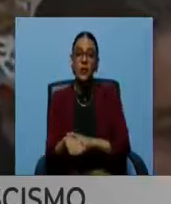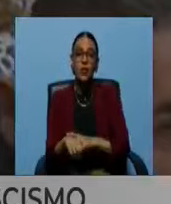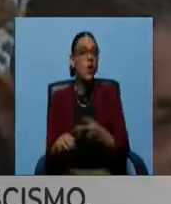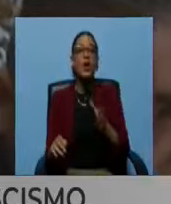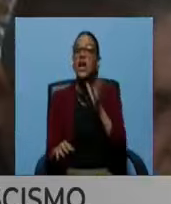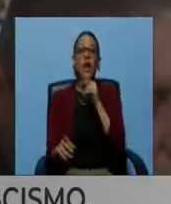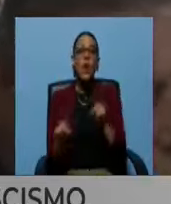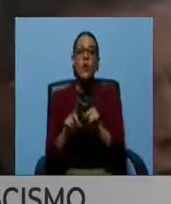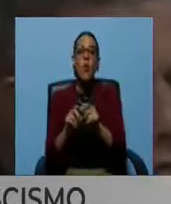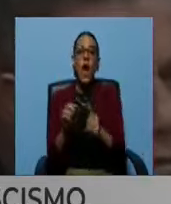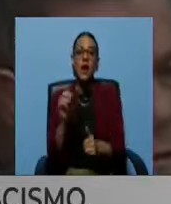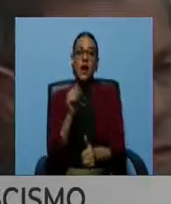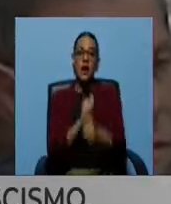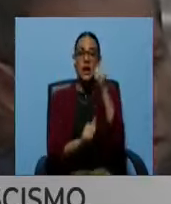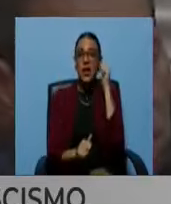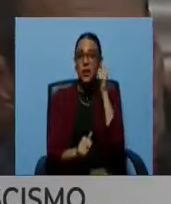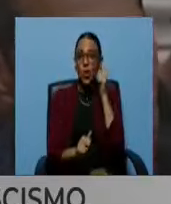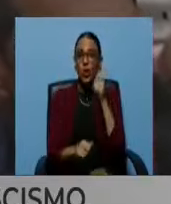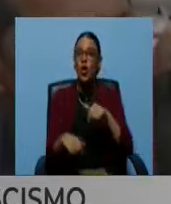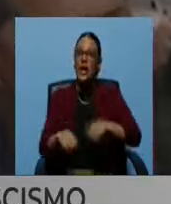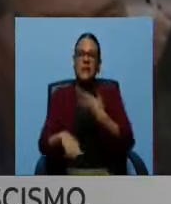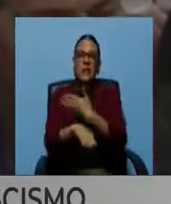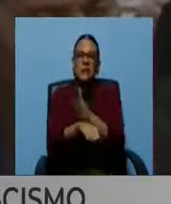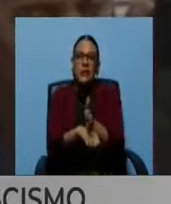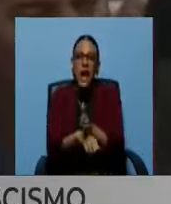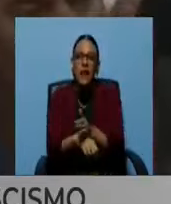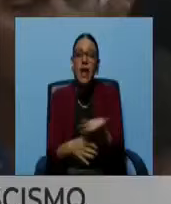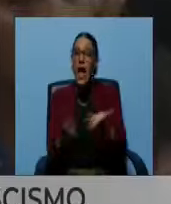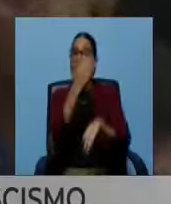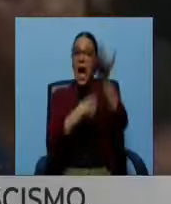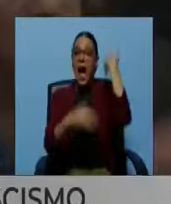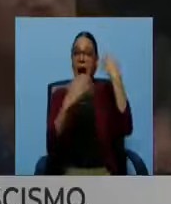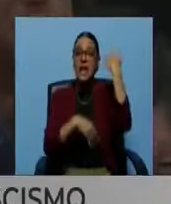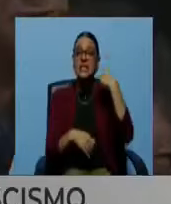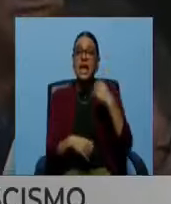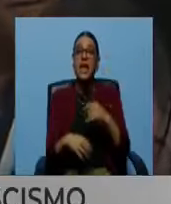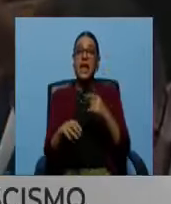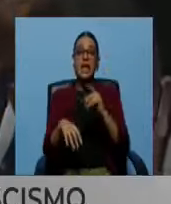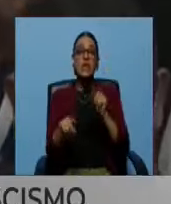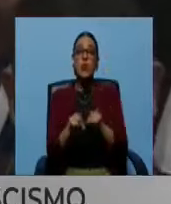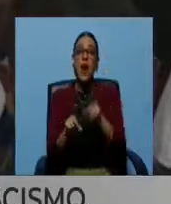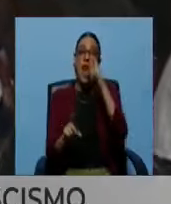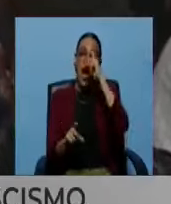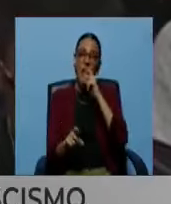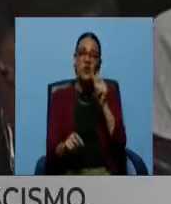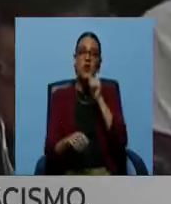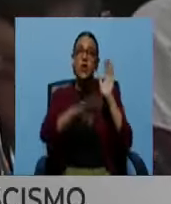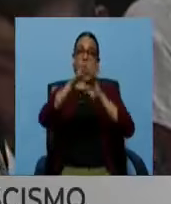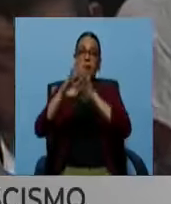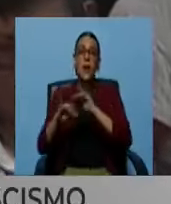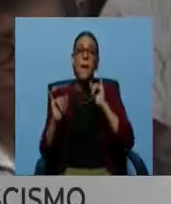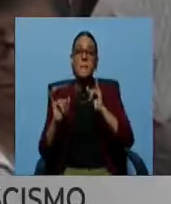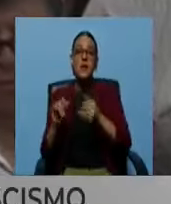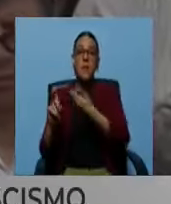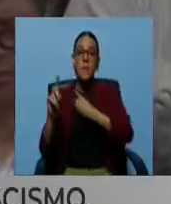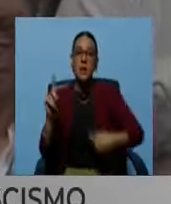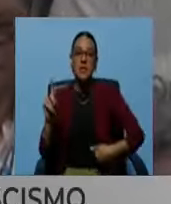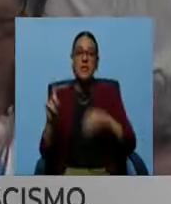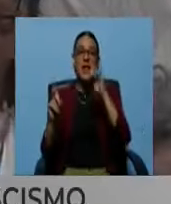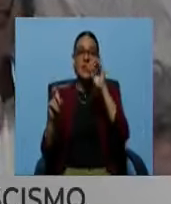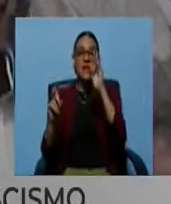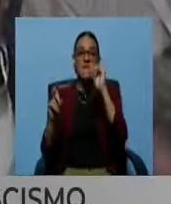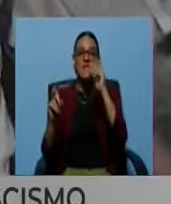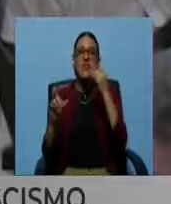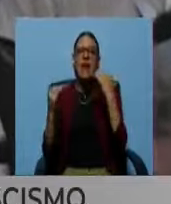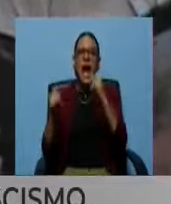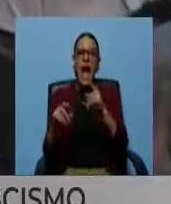retorno, de no retorno. Hace décadas lo alertó el comandante Fidel Castro. que nos